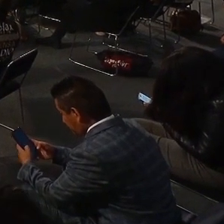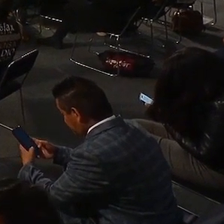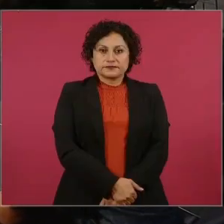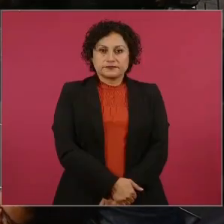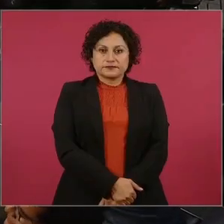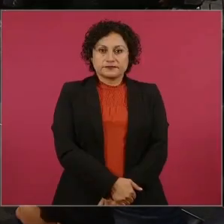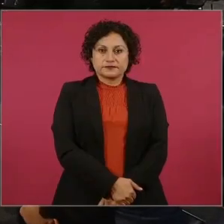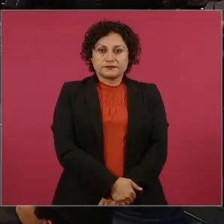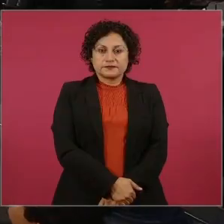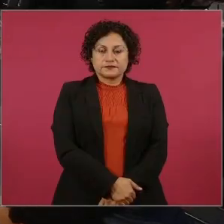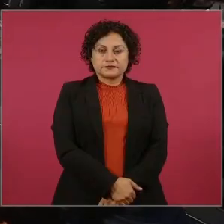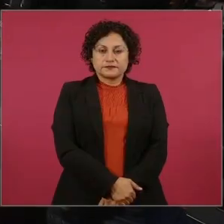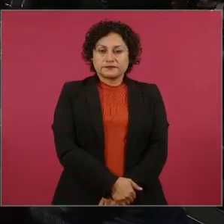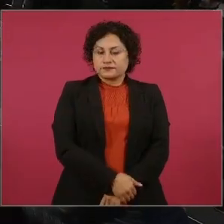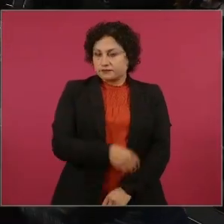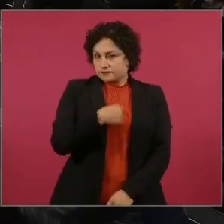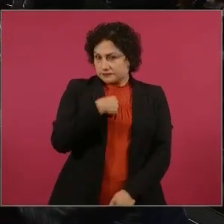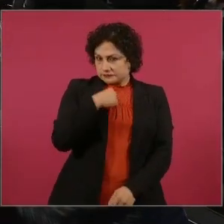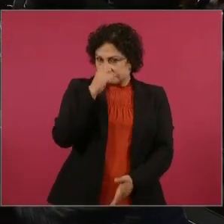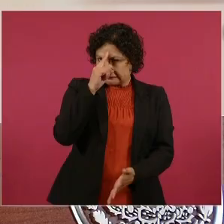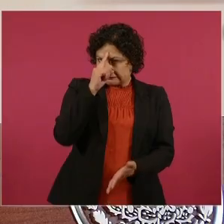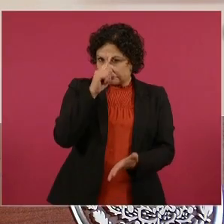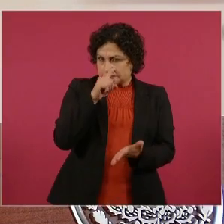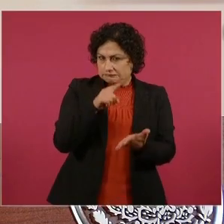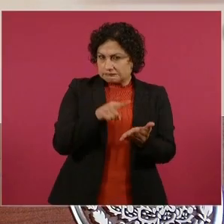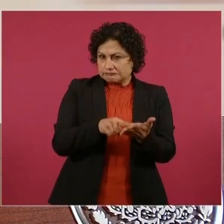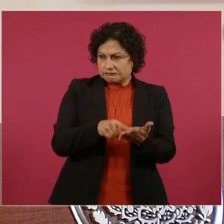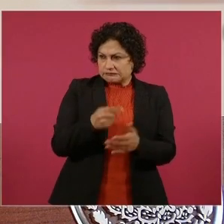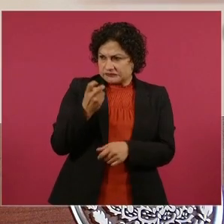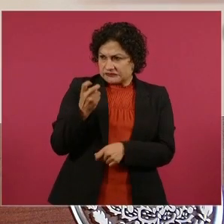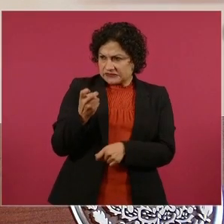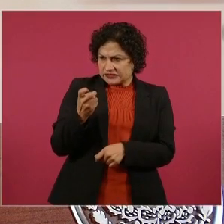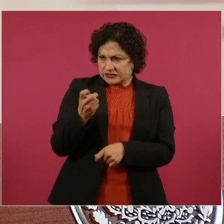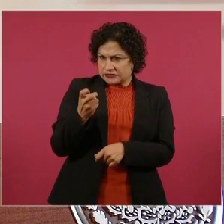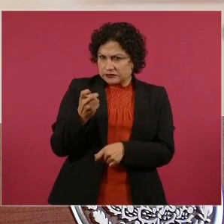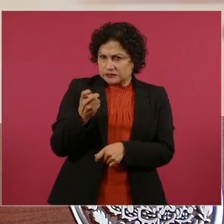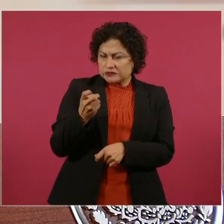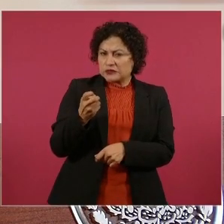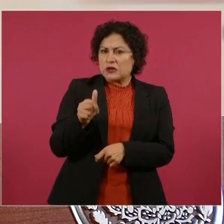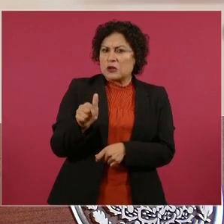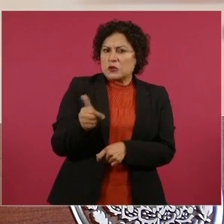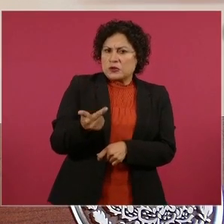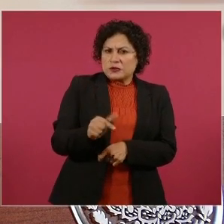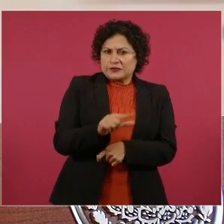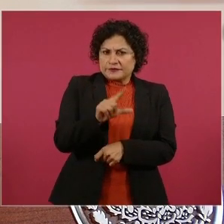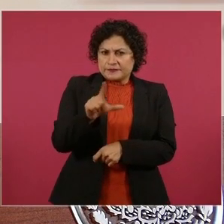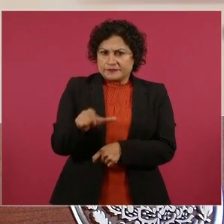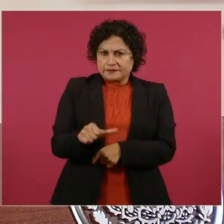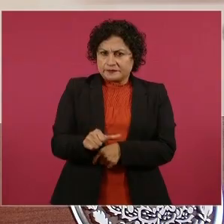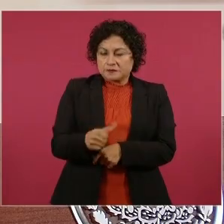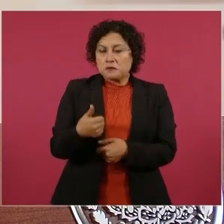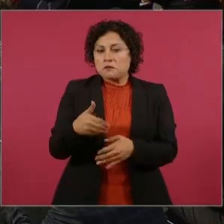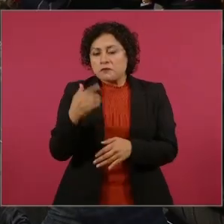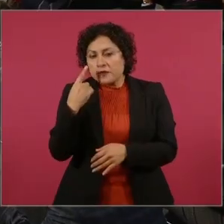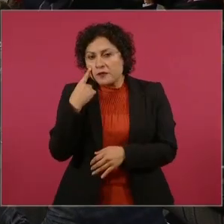que fue posterior al do a